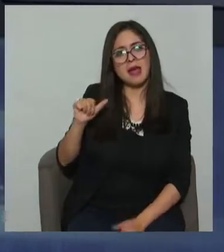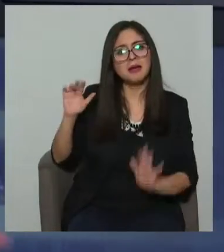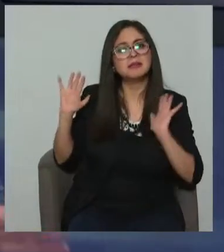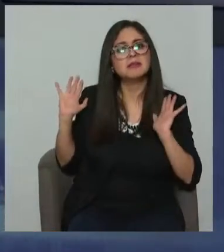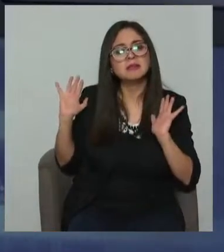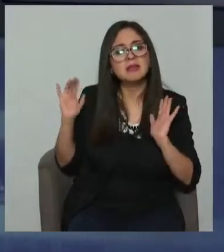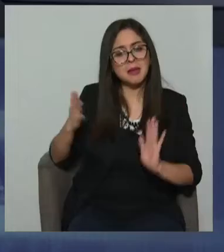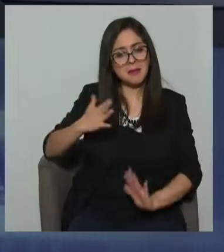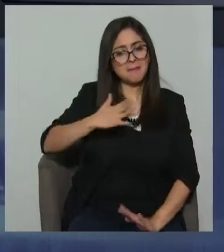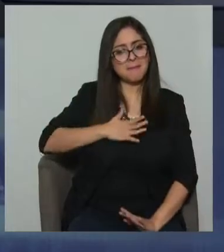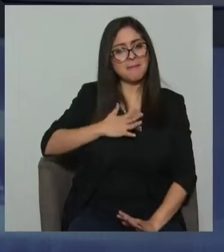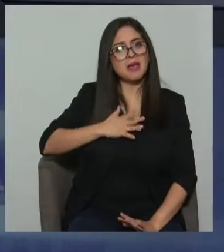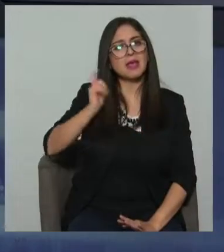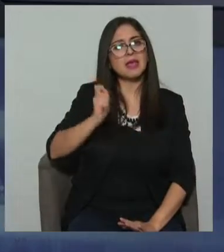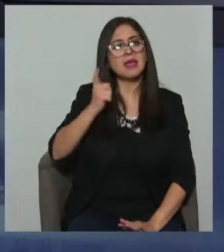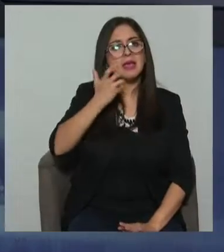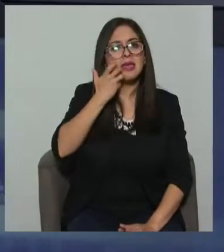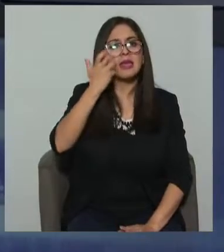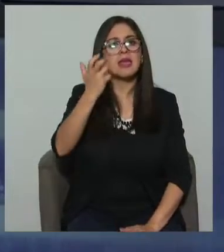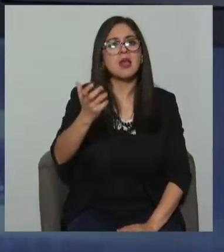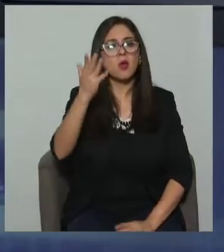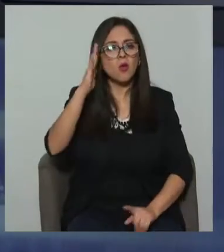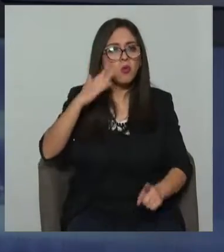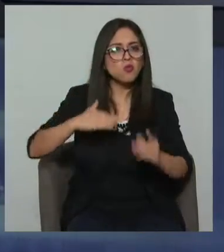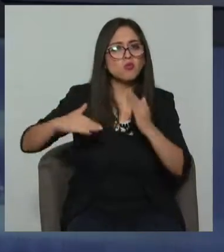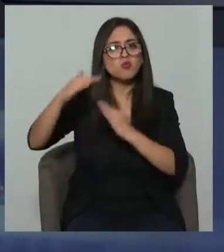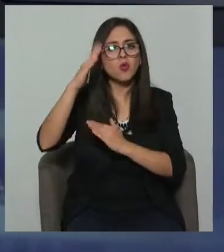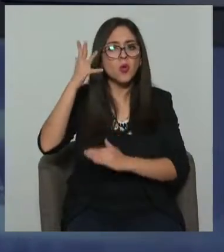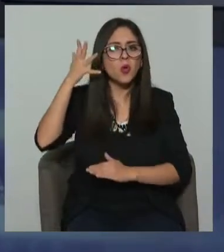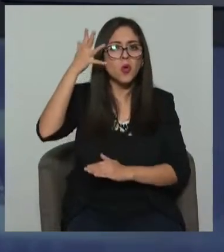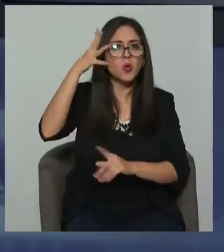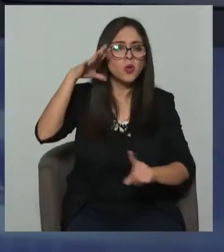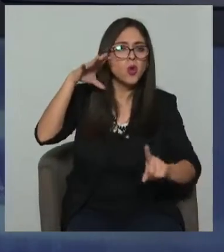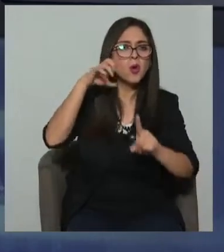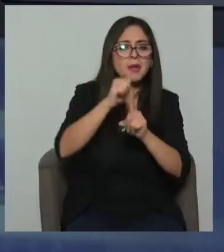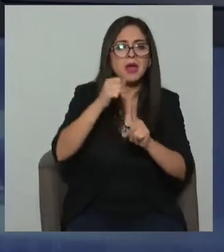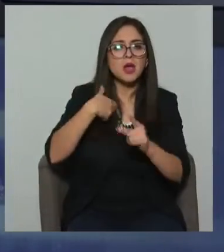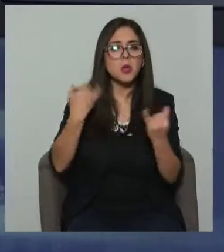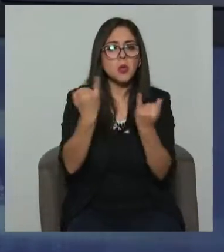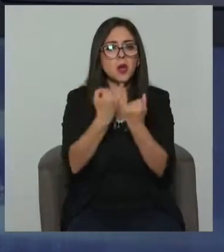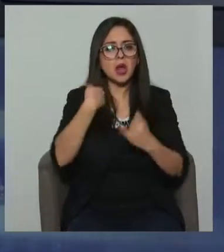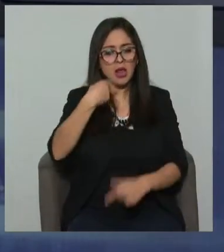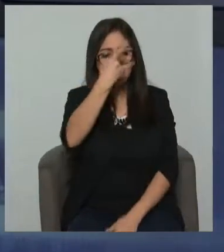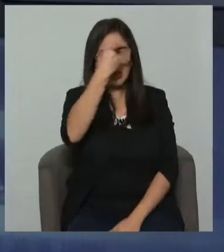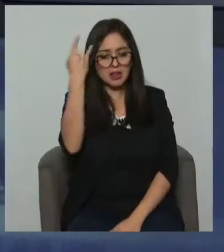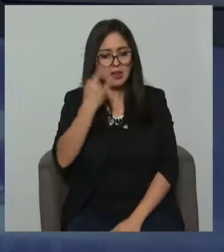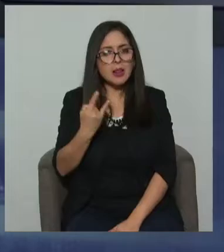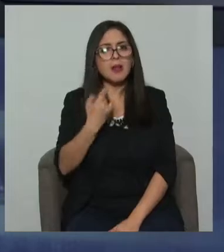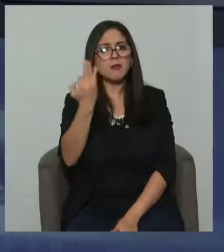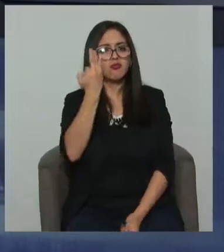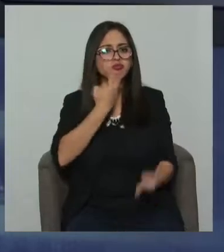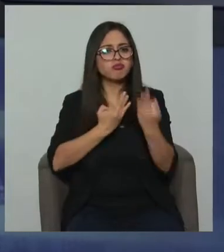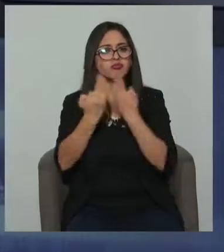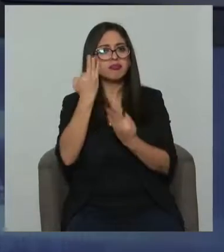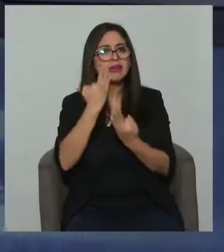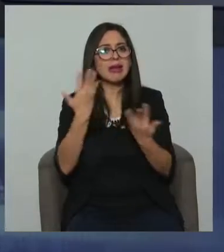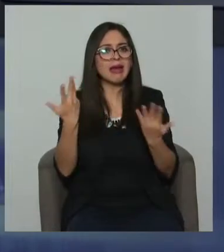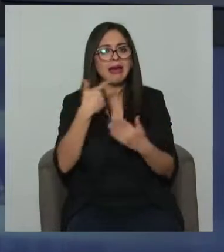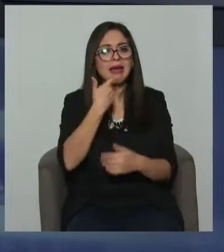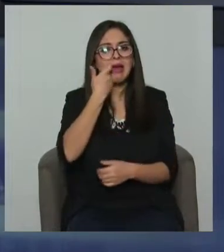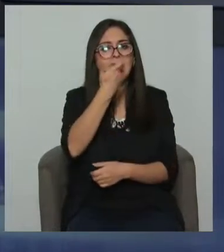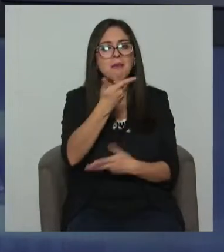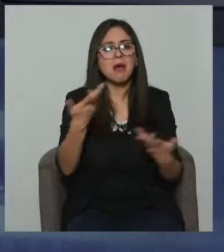tal de lograr su objetivo, se va a disfrazar de otros personajes y bueno, pues por allí haremos